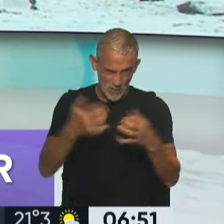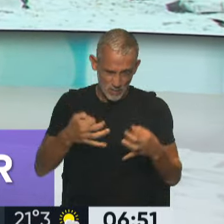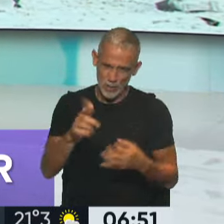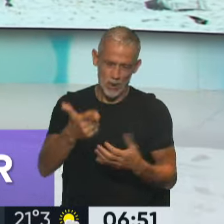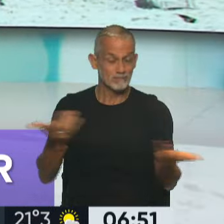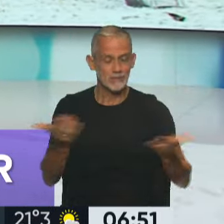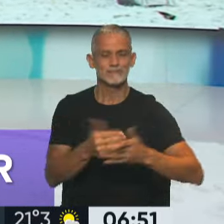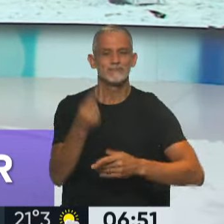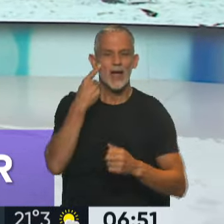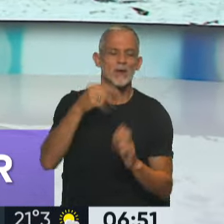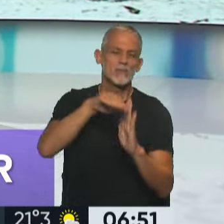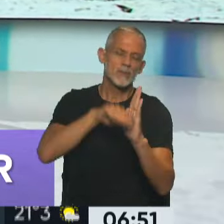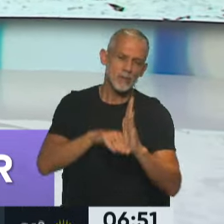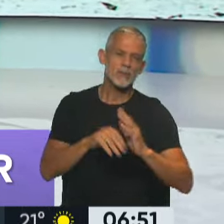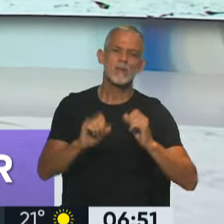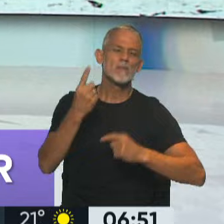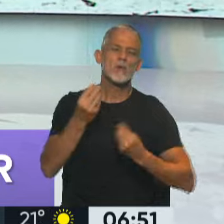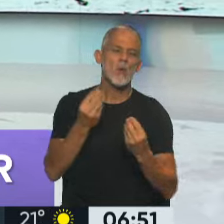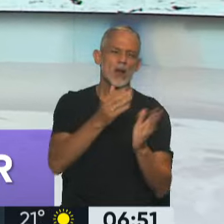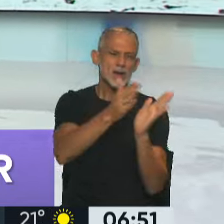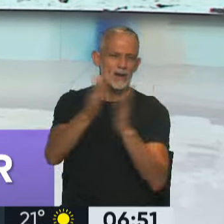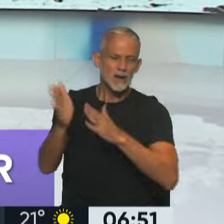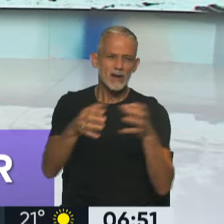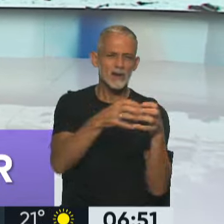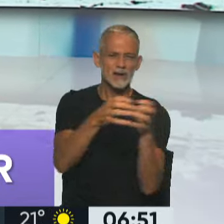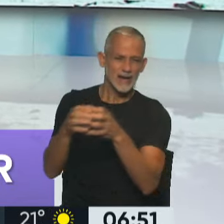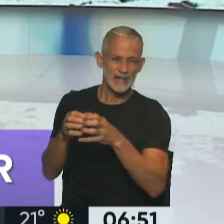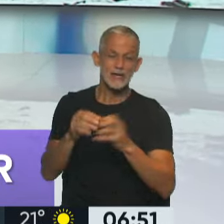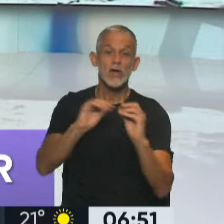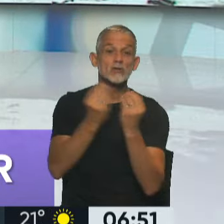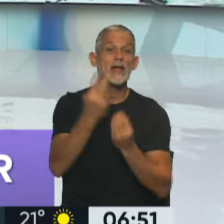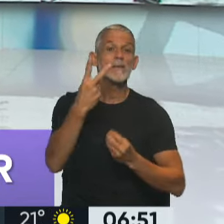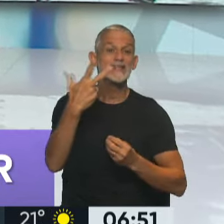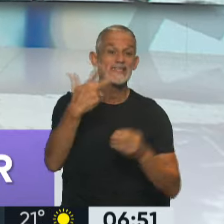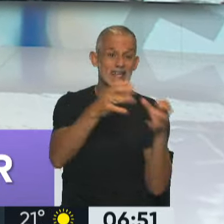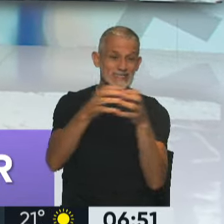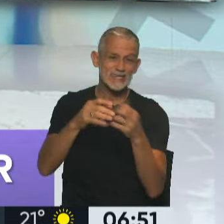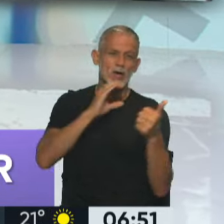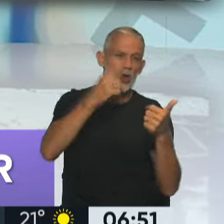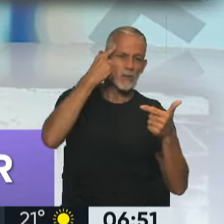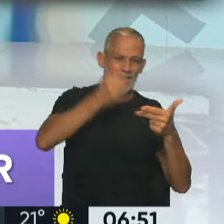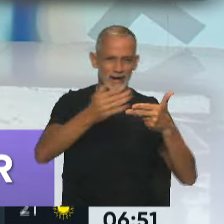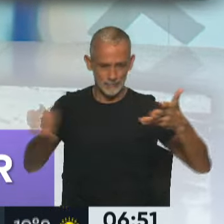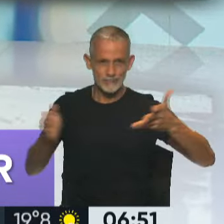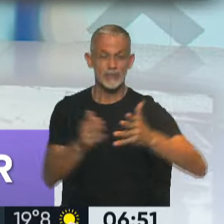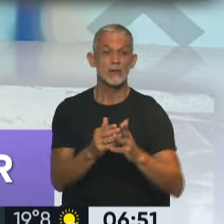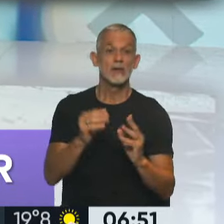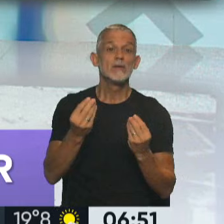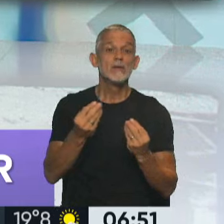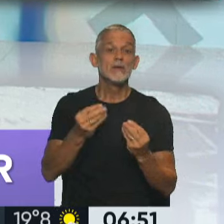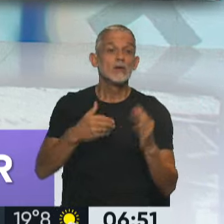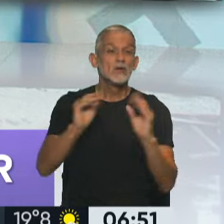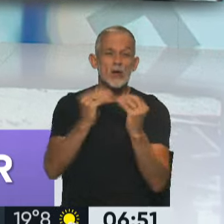un recorrido por los principales rubros que se van a estar entregando. Son 23 categorías las que van a ser premiadas. Más de